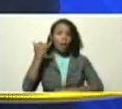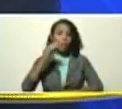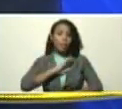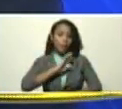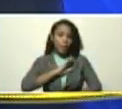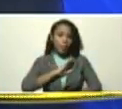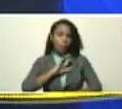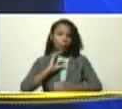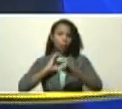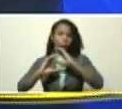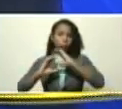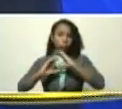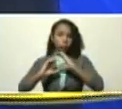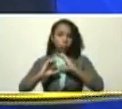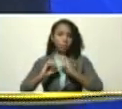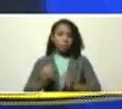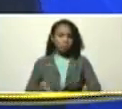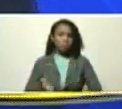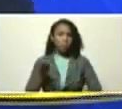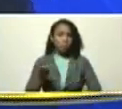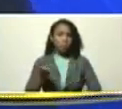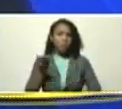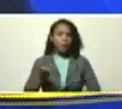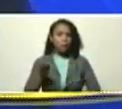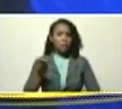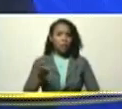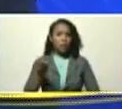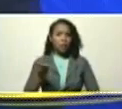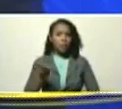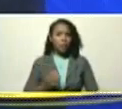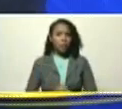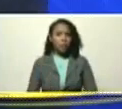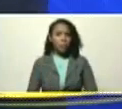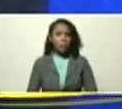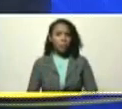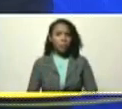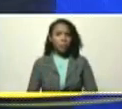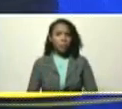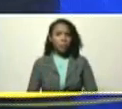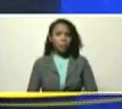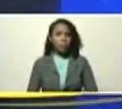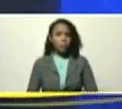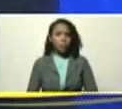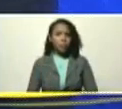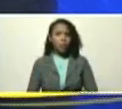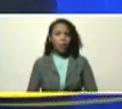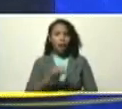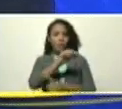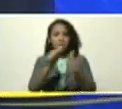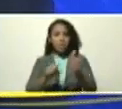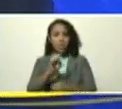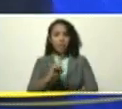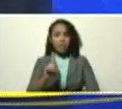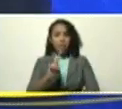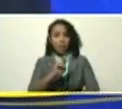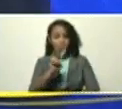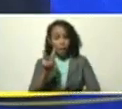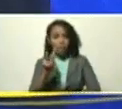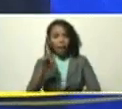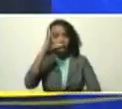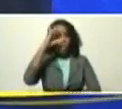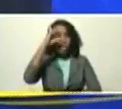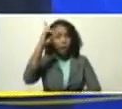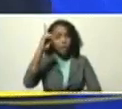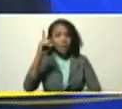conversación fructífera con la señora Delcy Rodríguez y señor Tarek